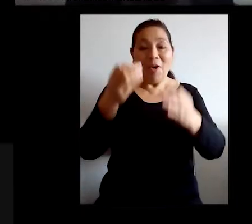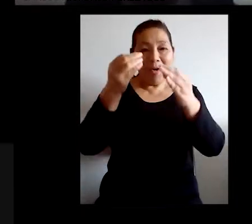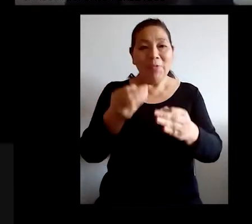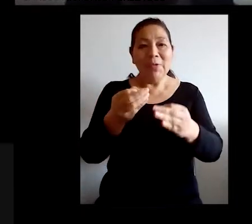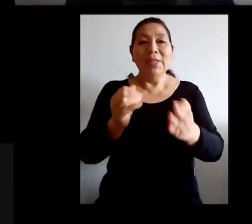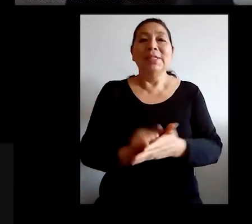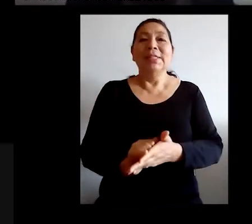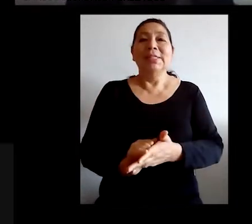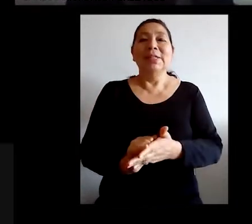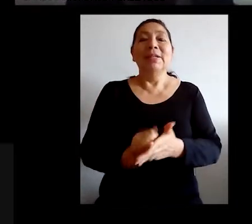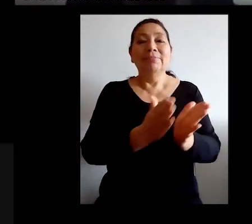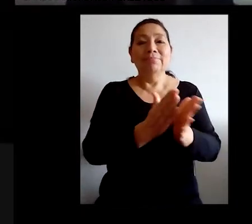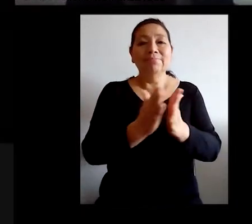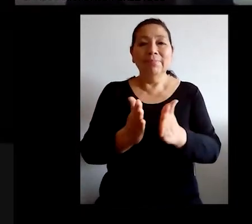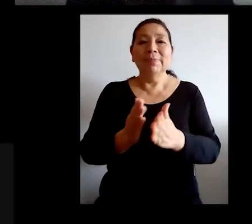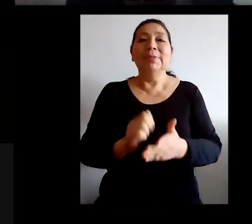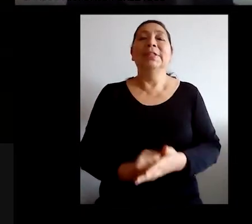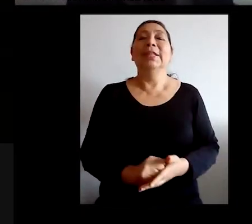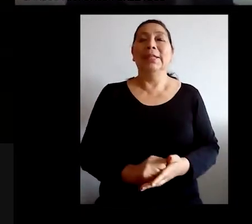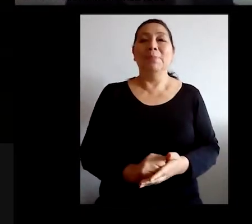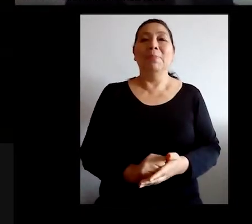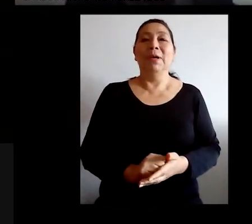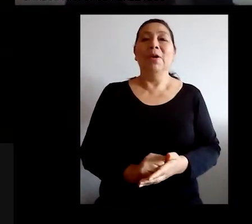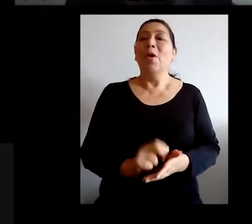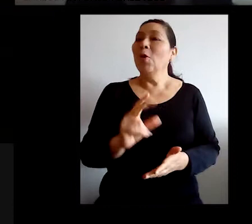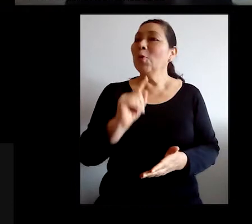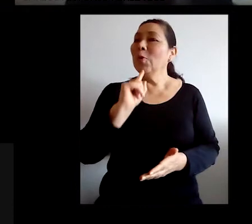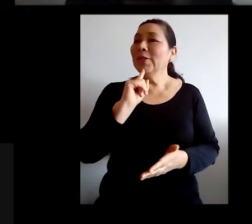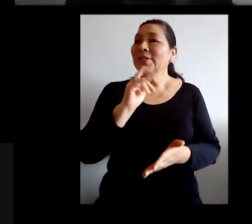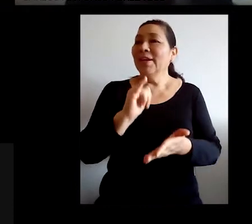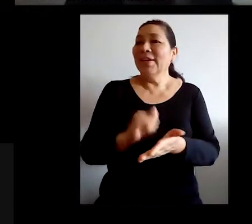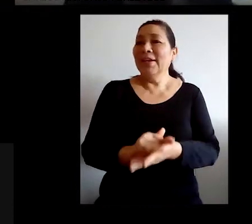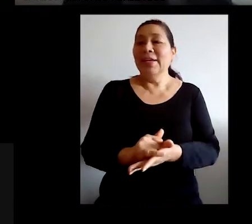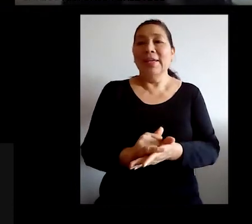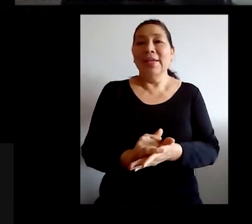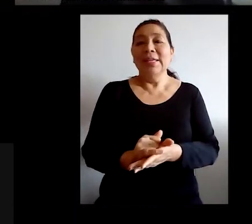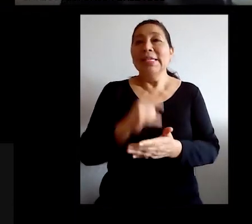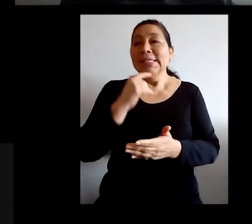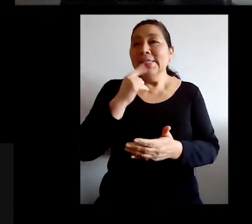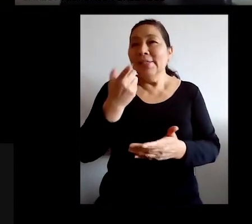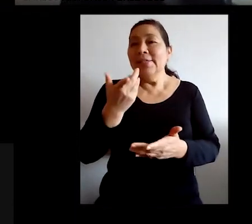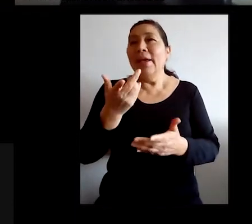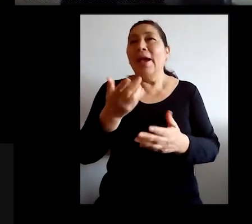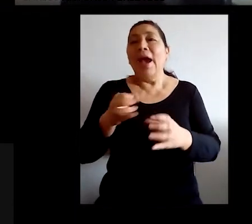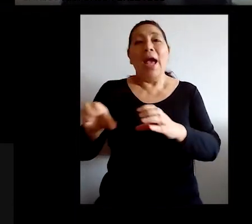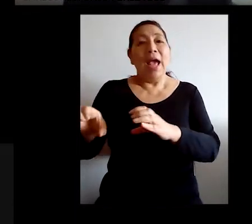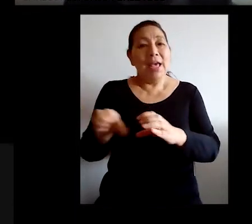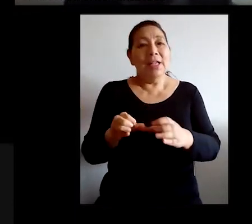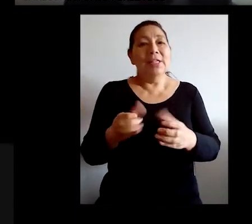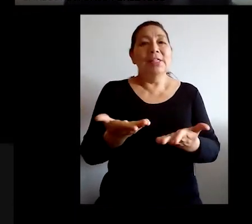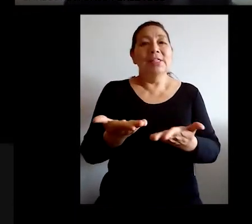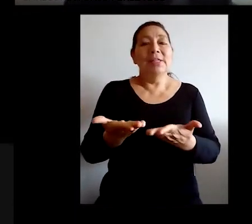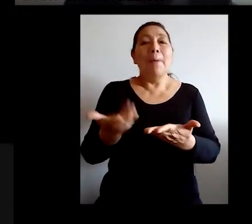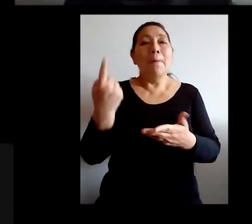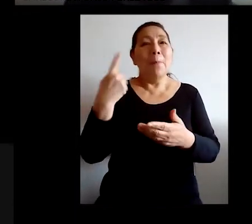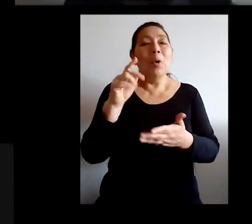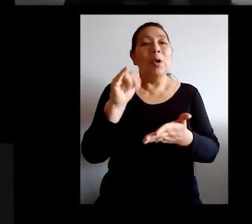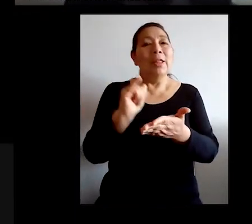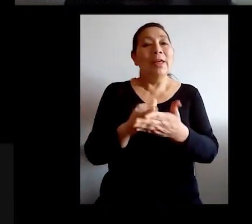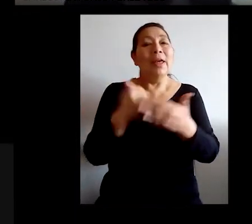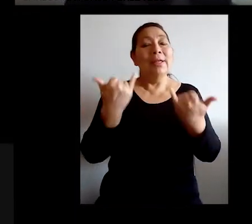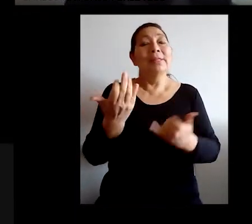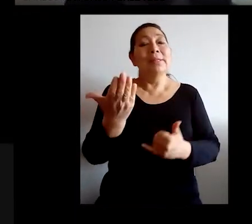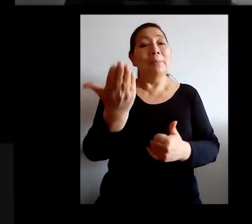oficio la prescripción extintiva, no obstante que se oralizó en la vista de la causa